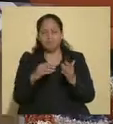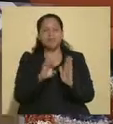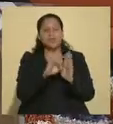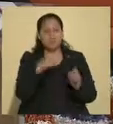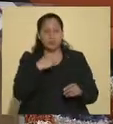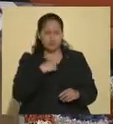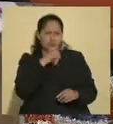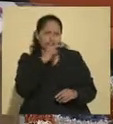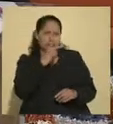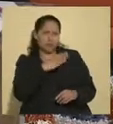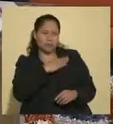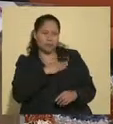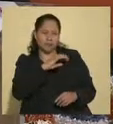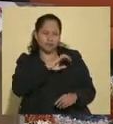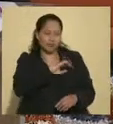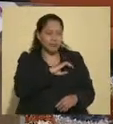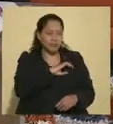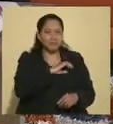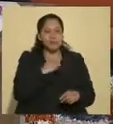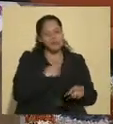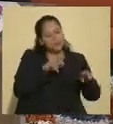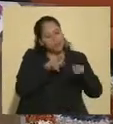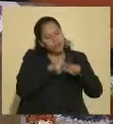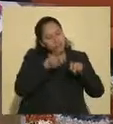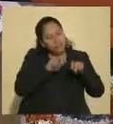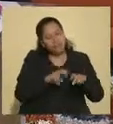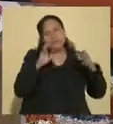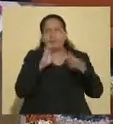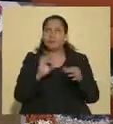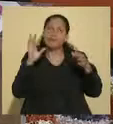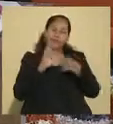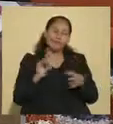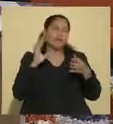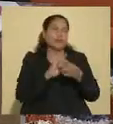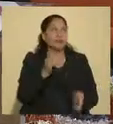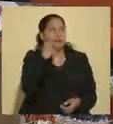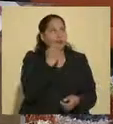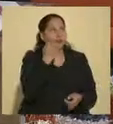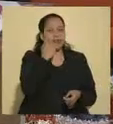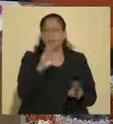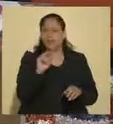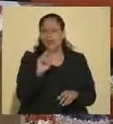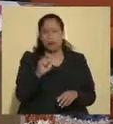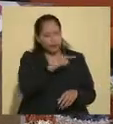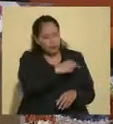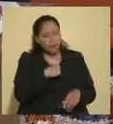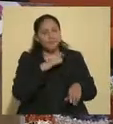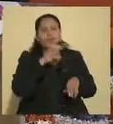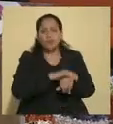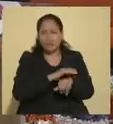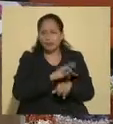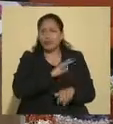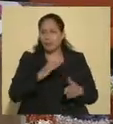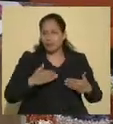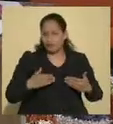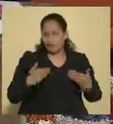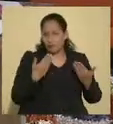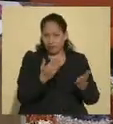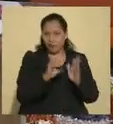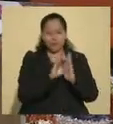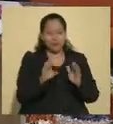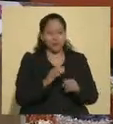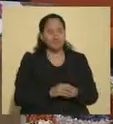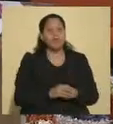cariñoso, etcétera, no te tienes que sentar y echar el sermón ahí de mira, es que fíjate. De No, amigo. De amigo, de decir, si